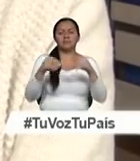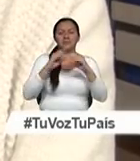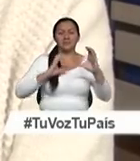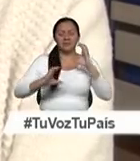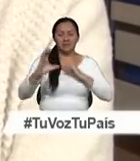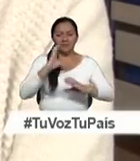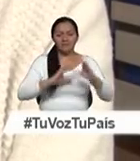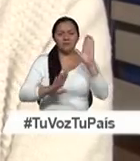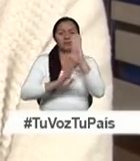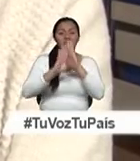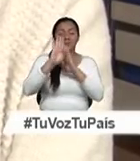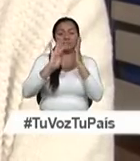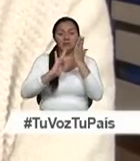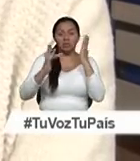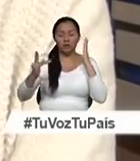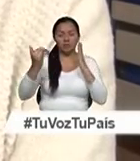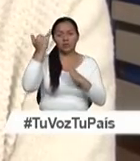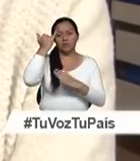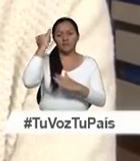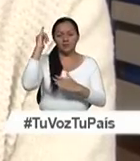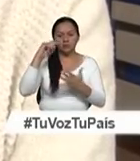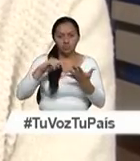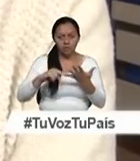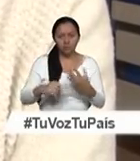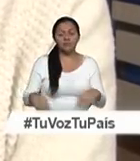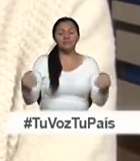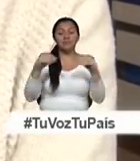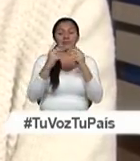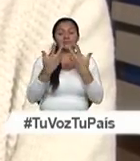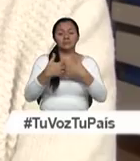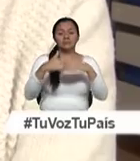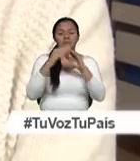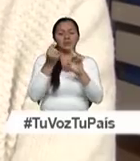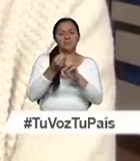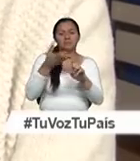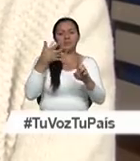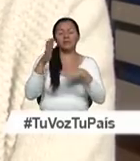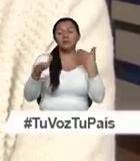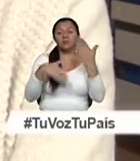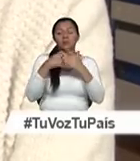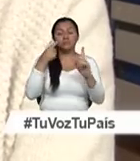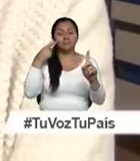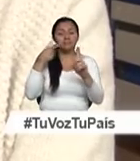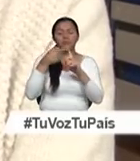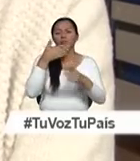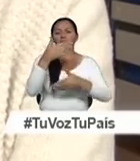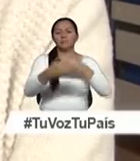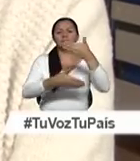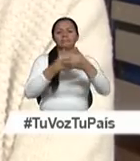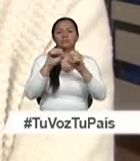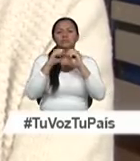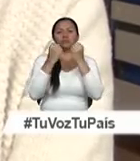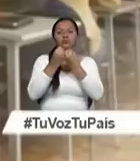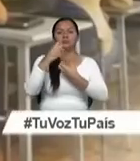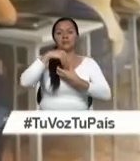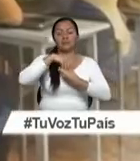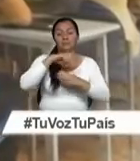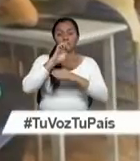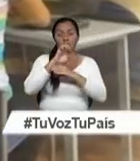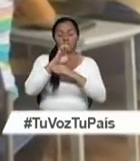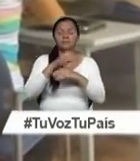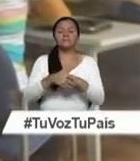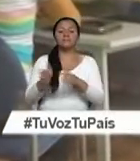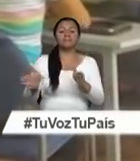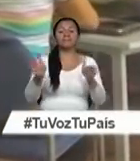el desarrollo tecnológico y la innovación tenga un impacto mucho más radical dentro de la sociedad ecuatoriana.